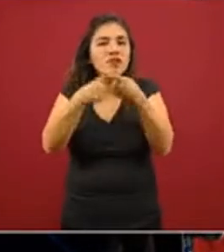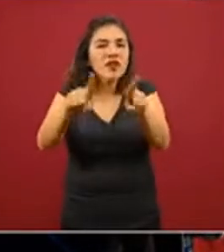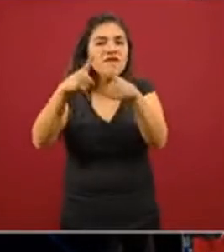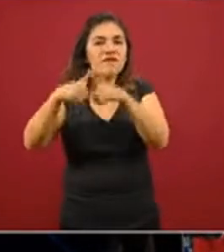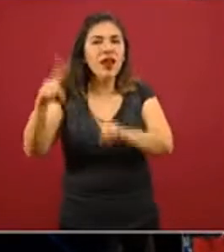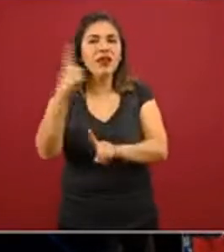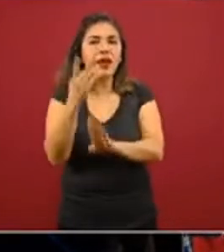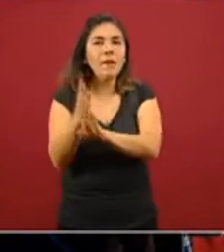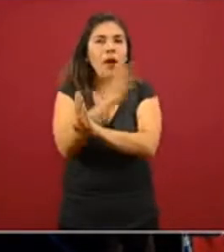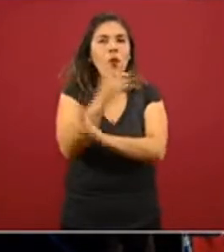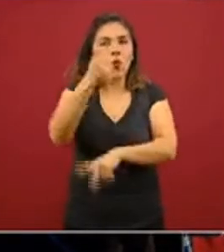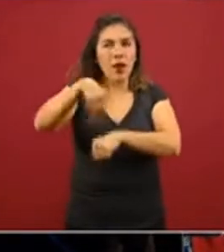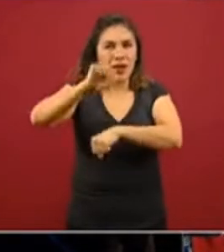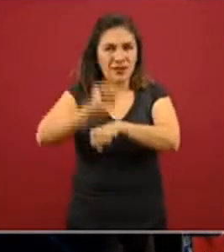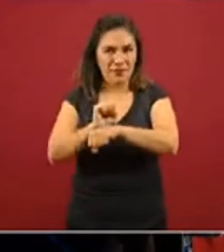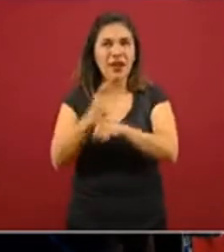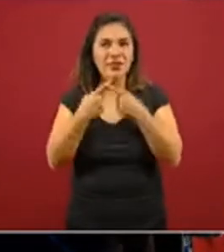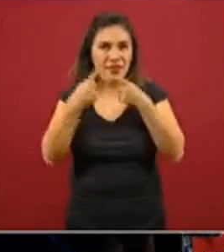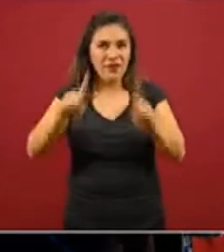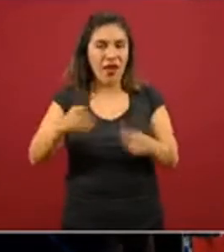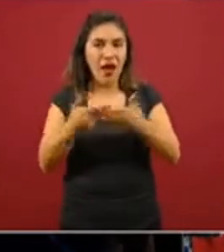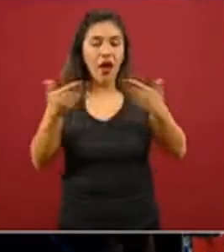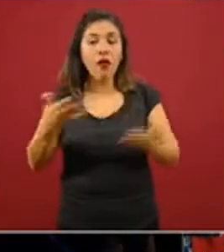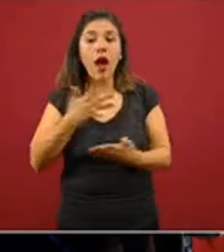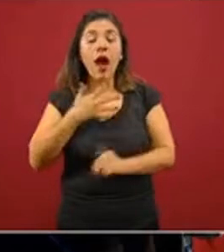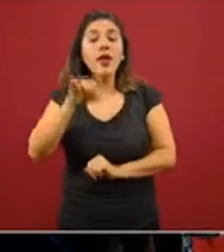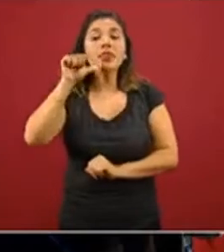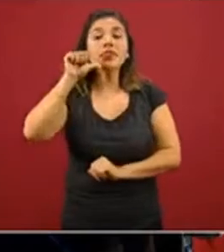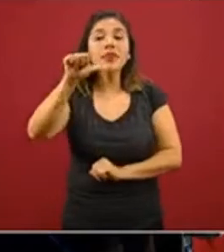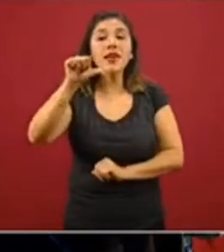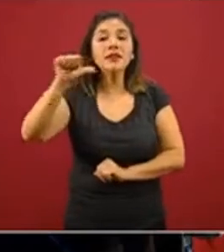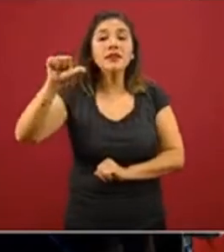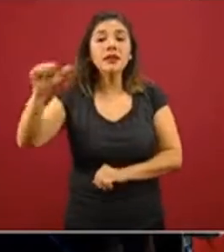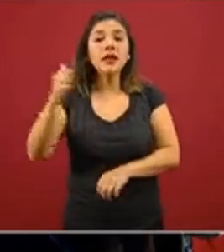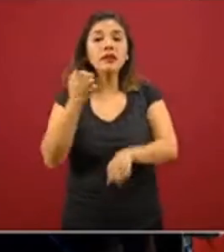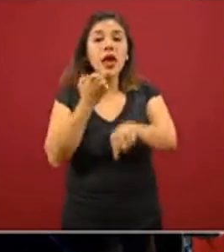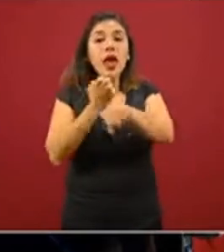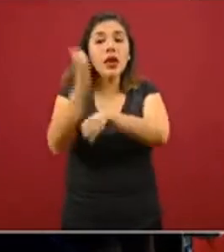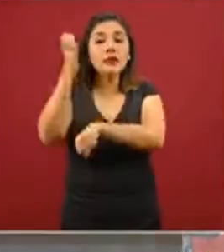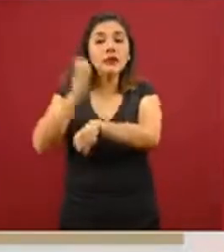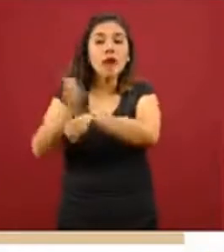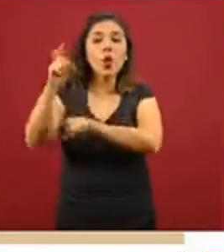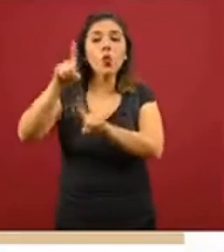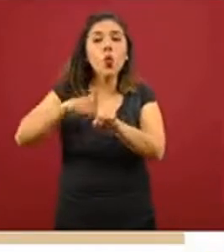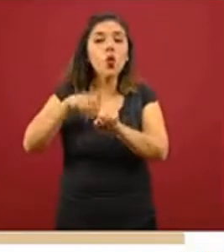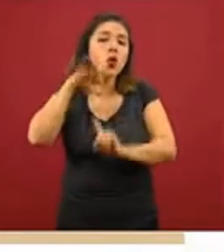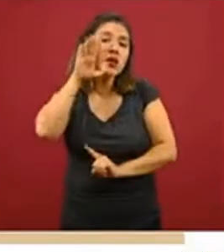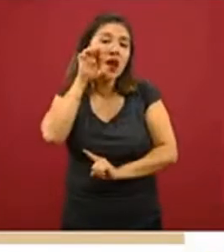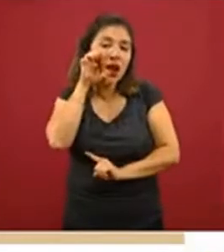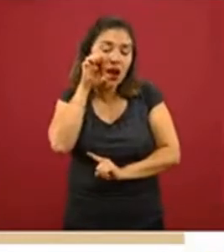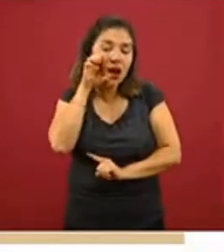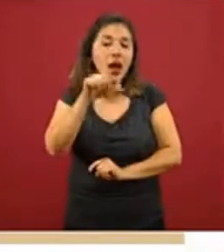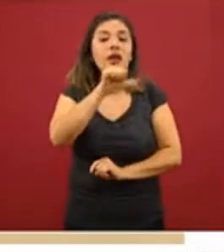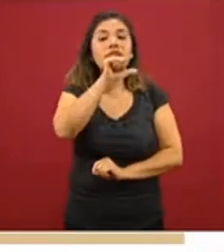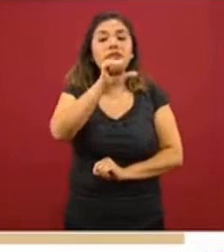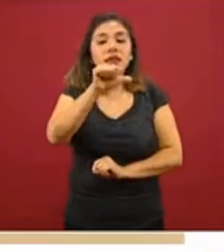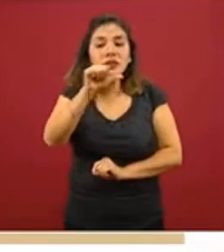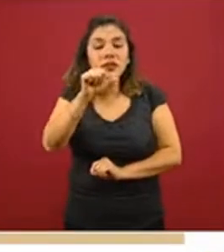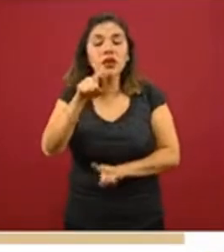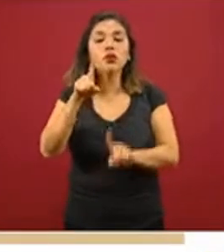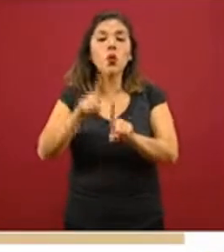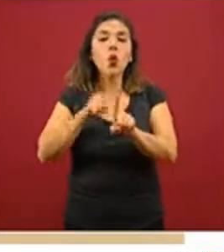al mapa de la semana pasada. Ahora tenemos 16 entidades federativas en naranja, 16 entidades federativas